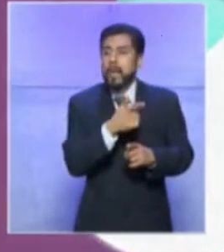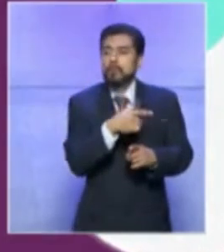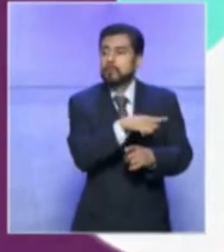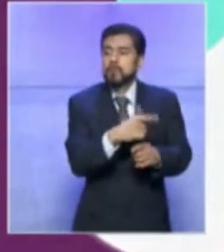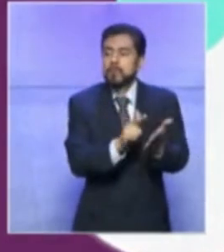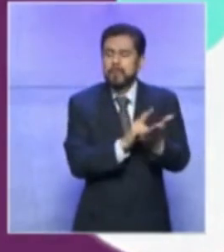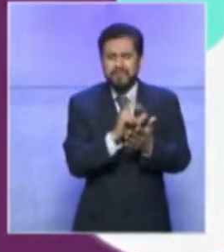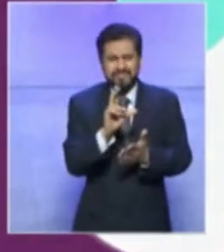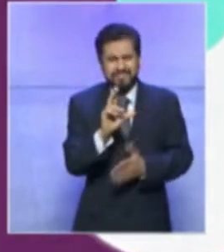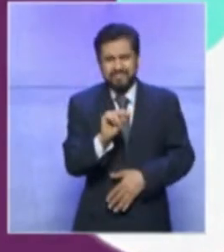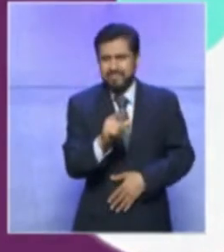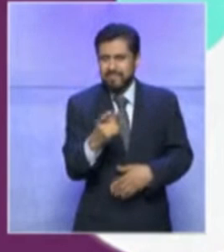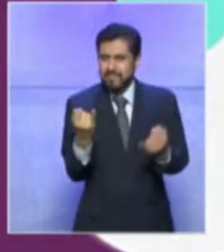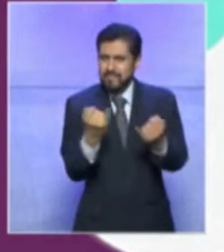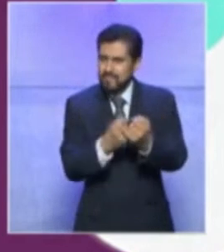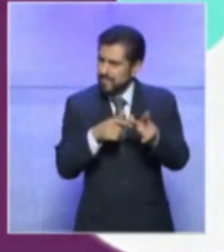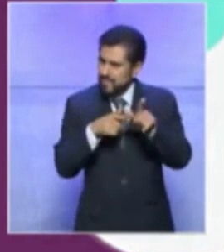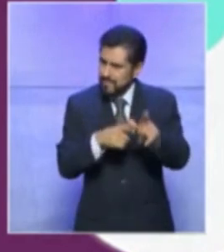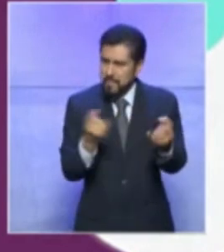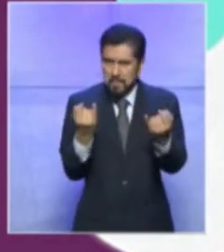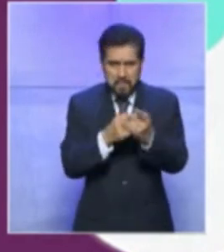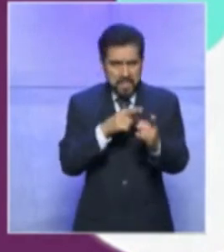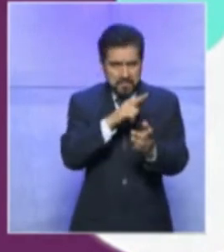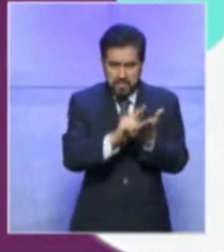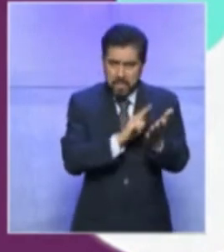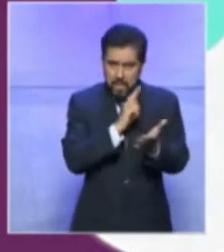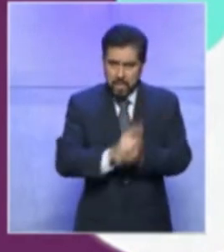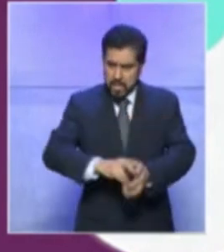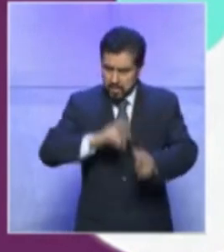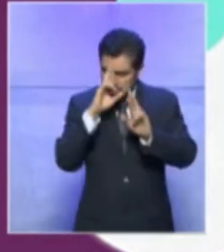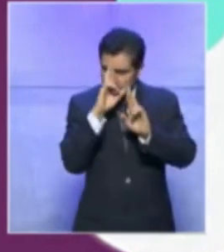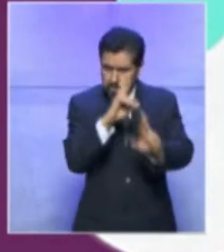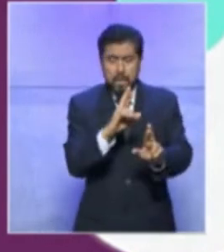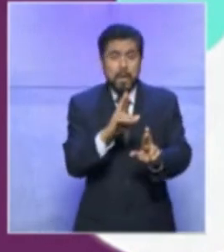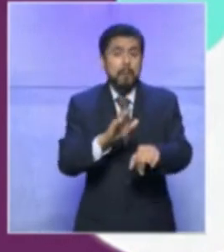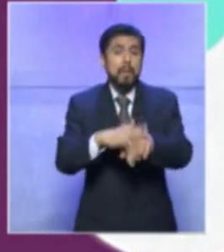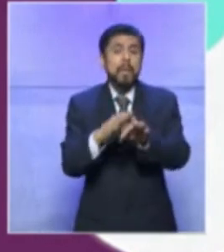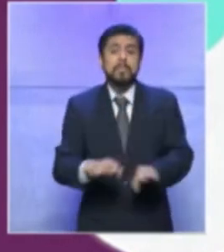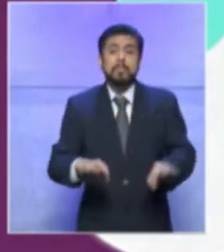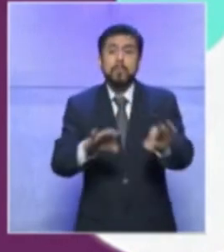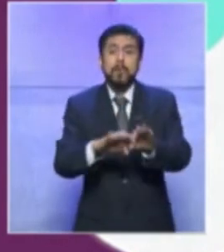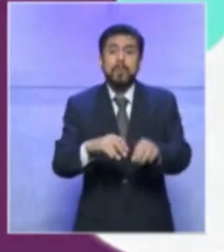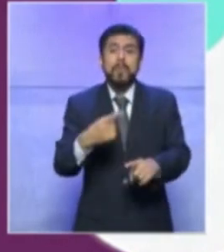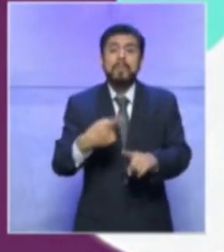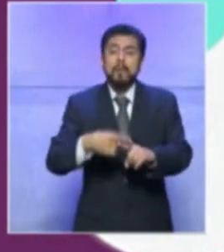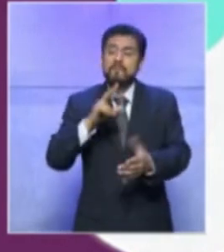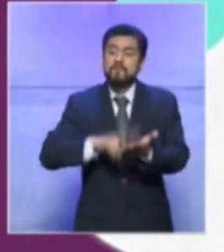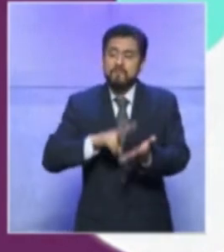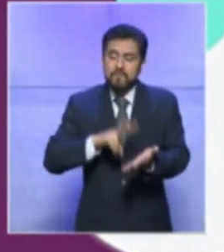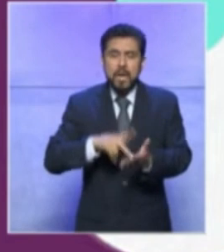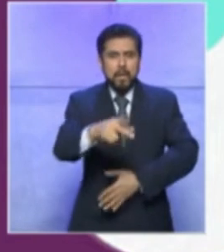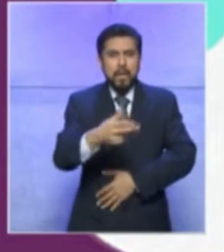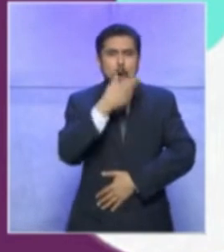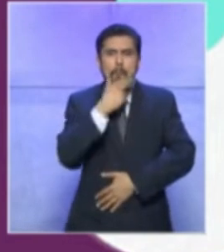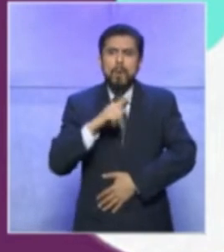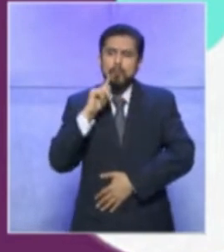de la ciudadanía y la misma fórmula de representatividad los únicos elementos que históricamente se han encargado de determinar